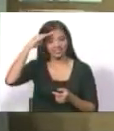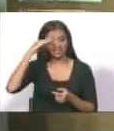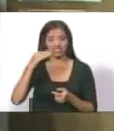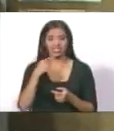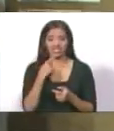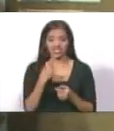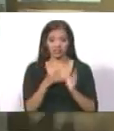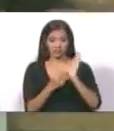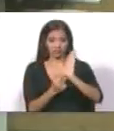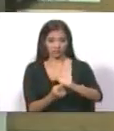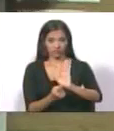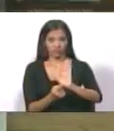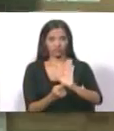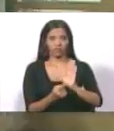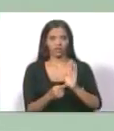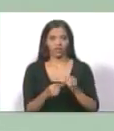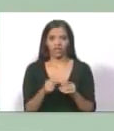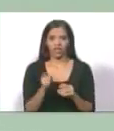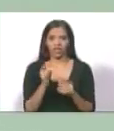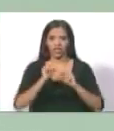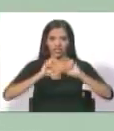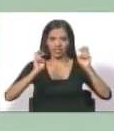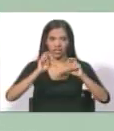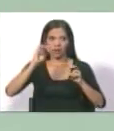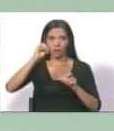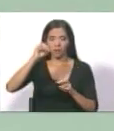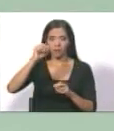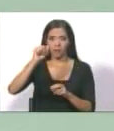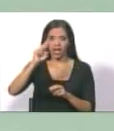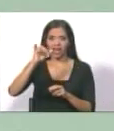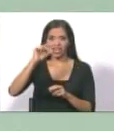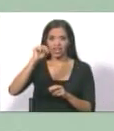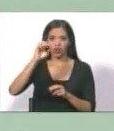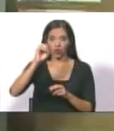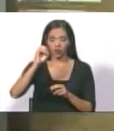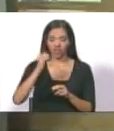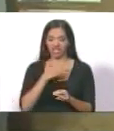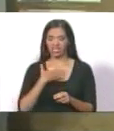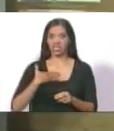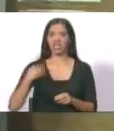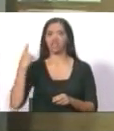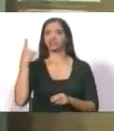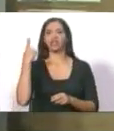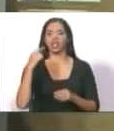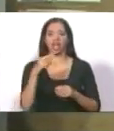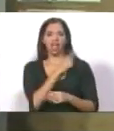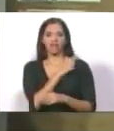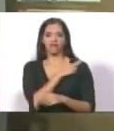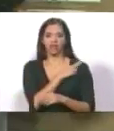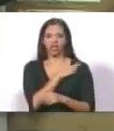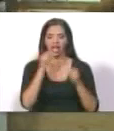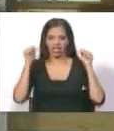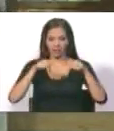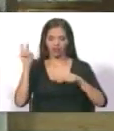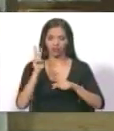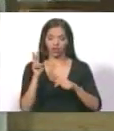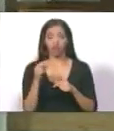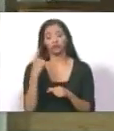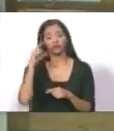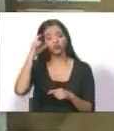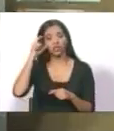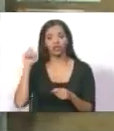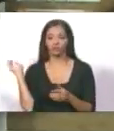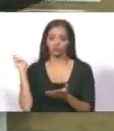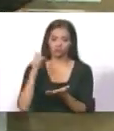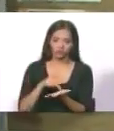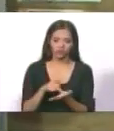allí, que es alias Marino, él quería erigirse como el jefe de la operación aquí en Venezuela. Un día se apareció,